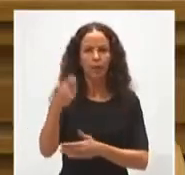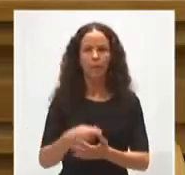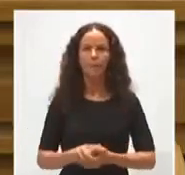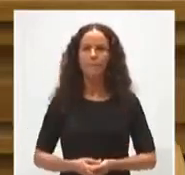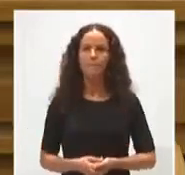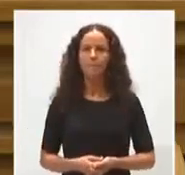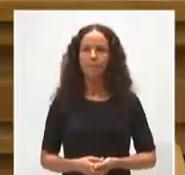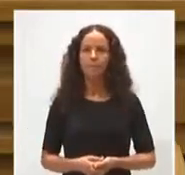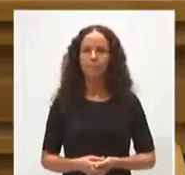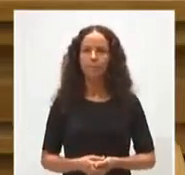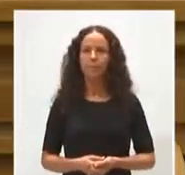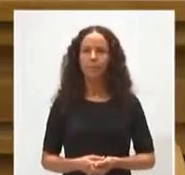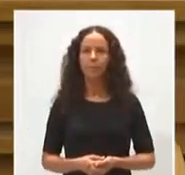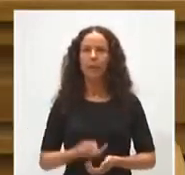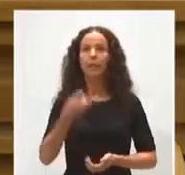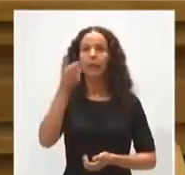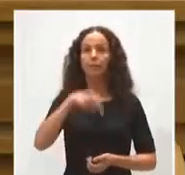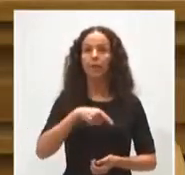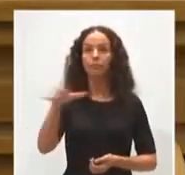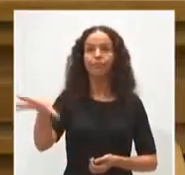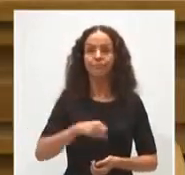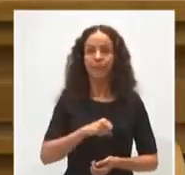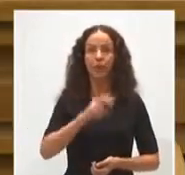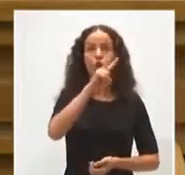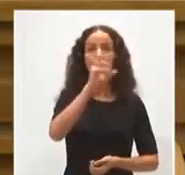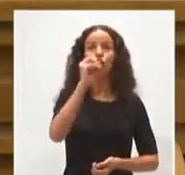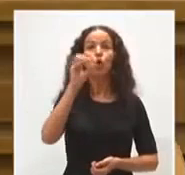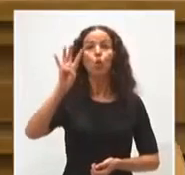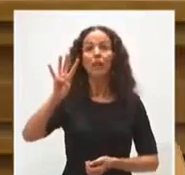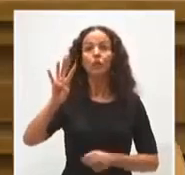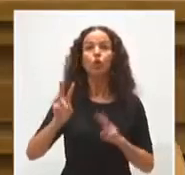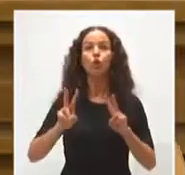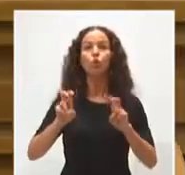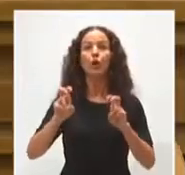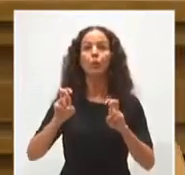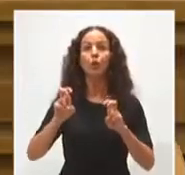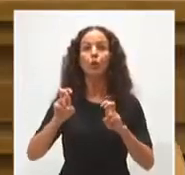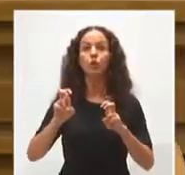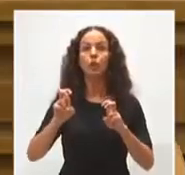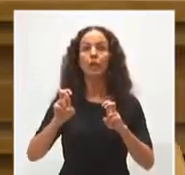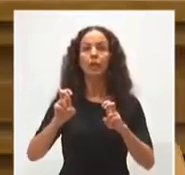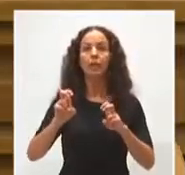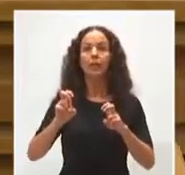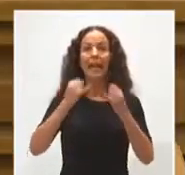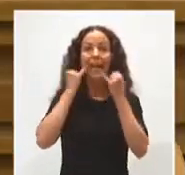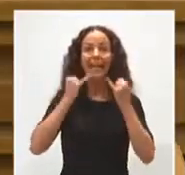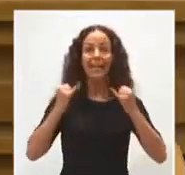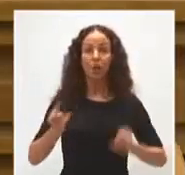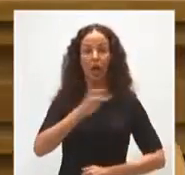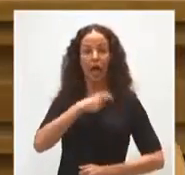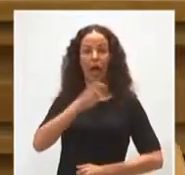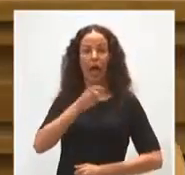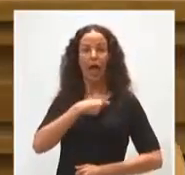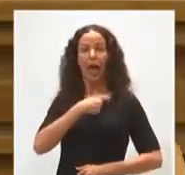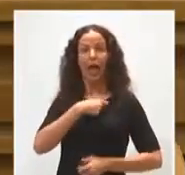universal adquiriremos además 204 nuevos electrocardiógrafos digitales para la